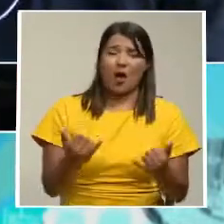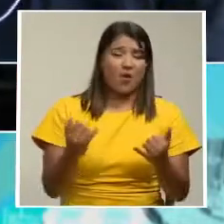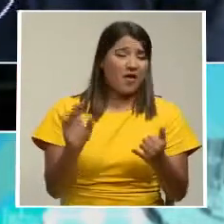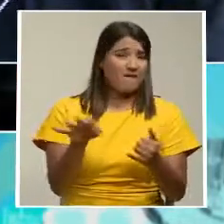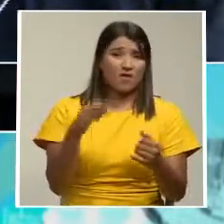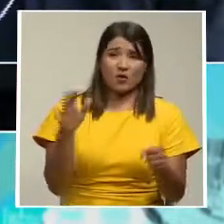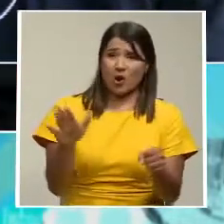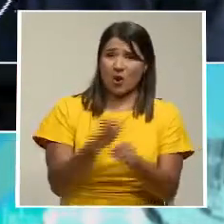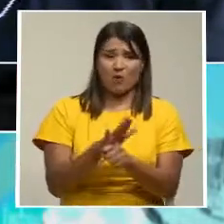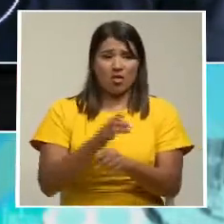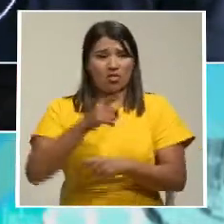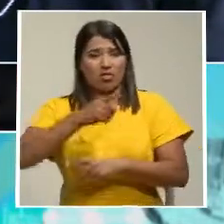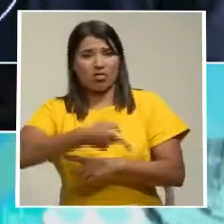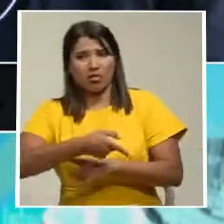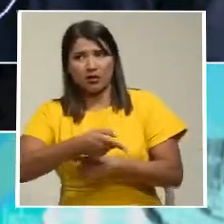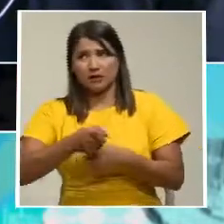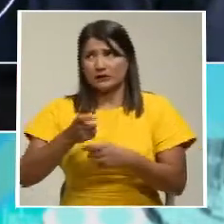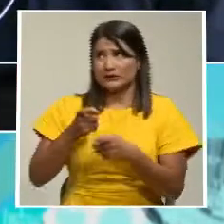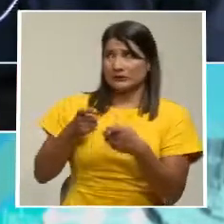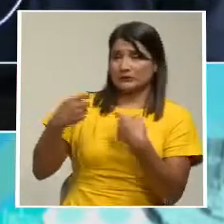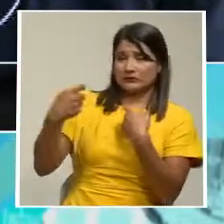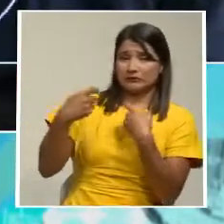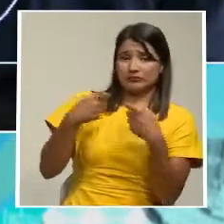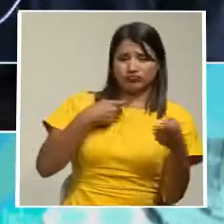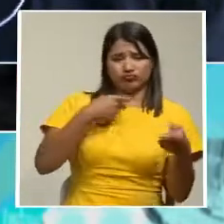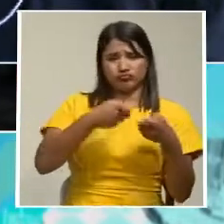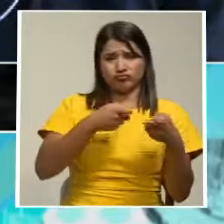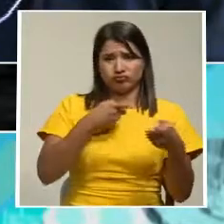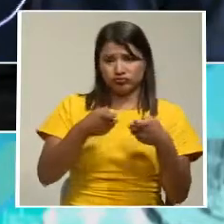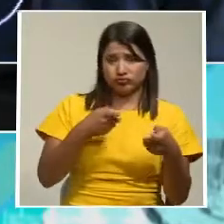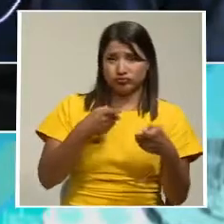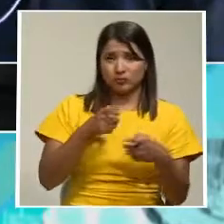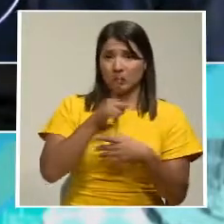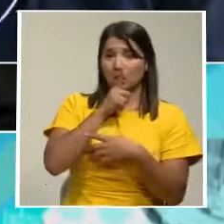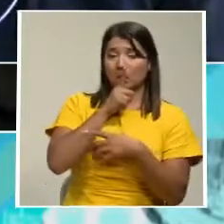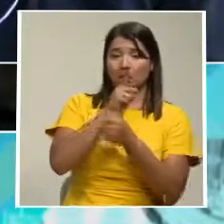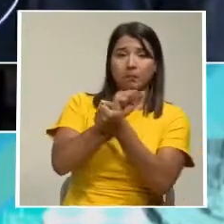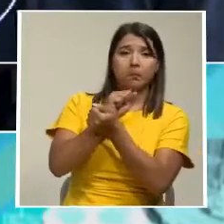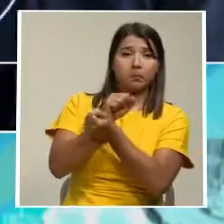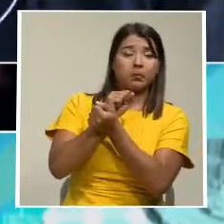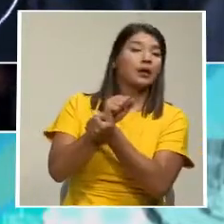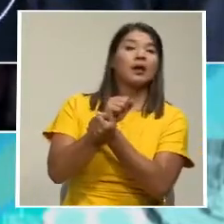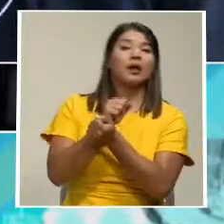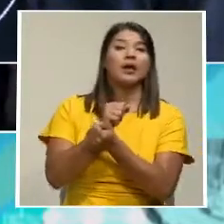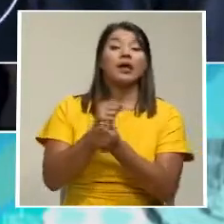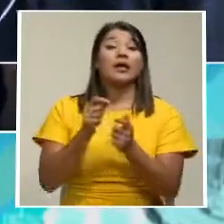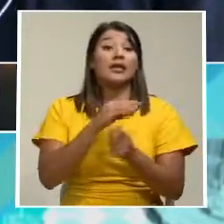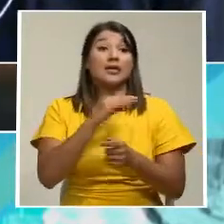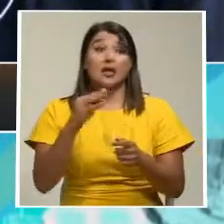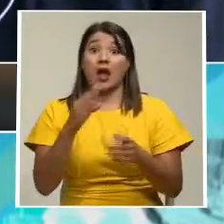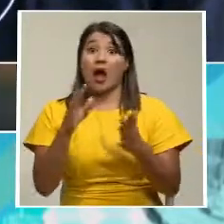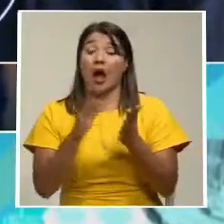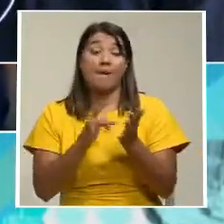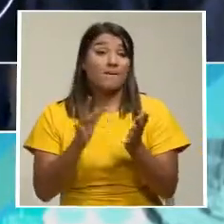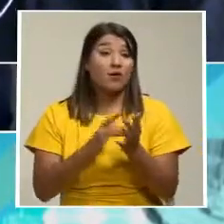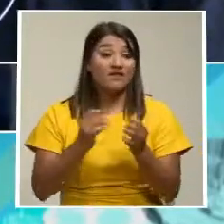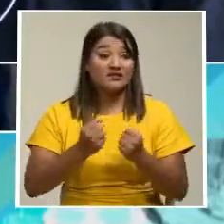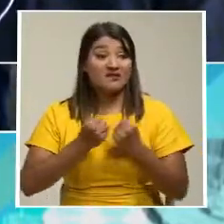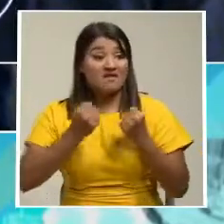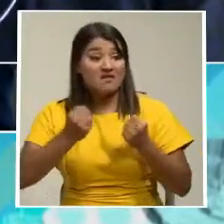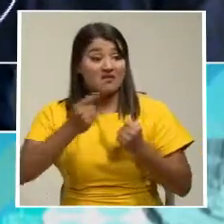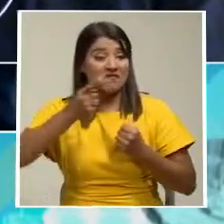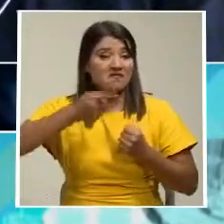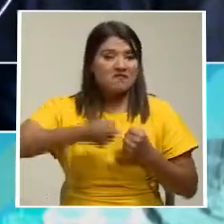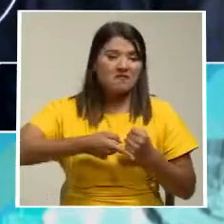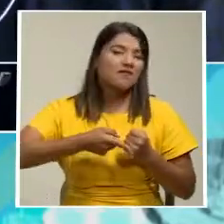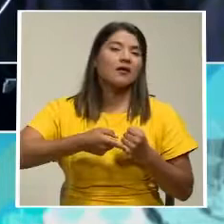totalmente amordazada y hay un uso y un control, hay un uso de la fuerza y un control de